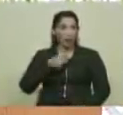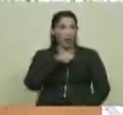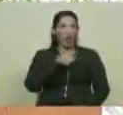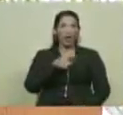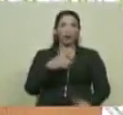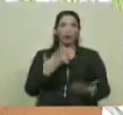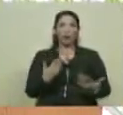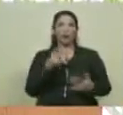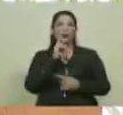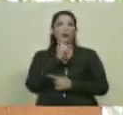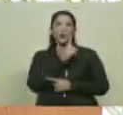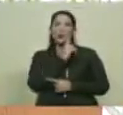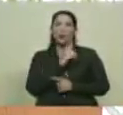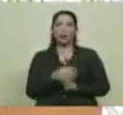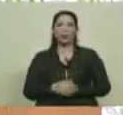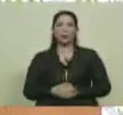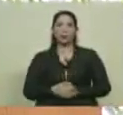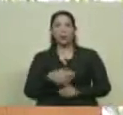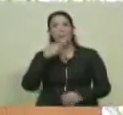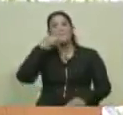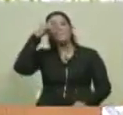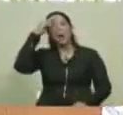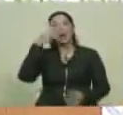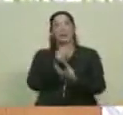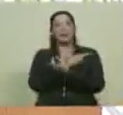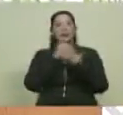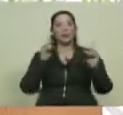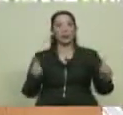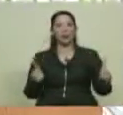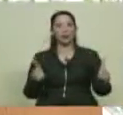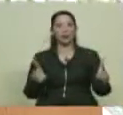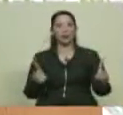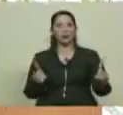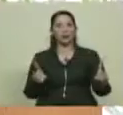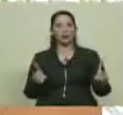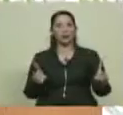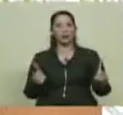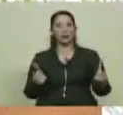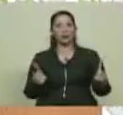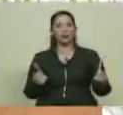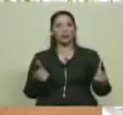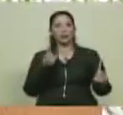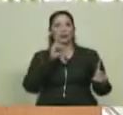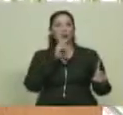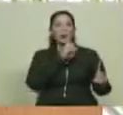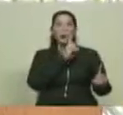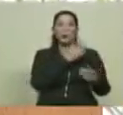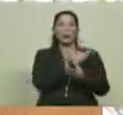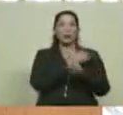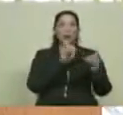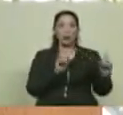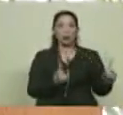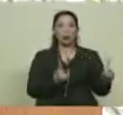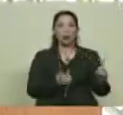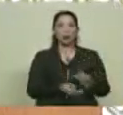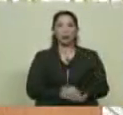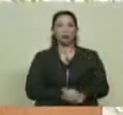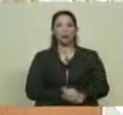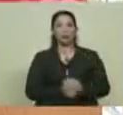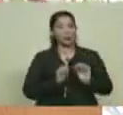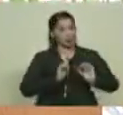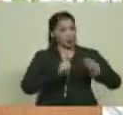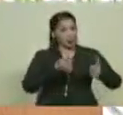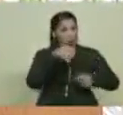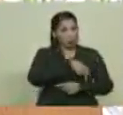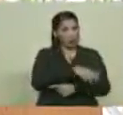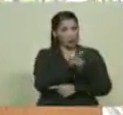llamar el padre de la democracia, que en nombre de la democracia se inició aquí en